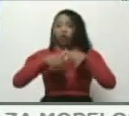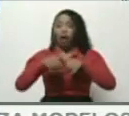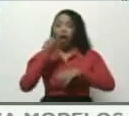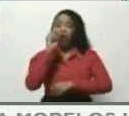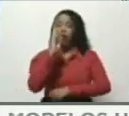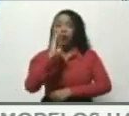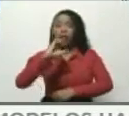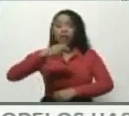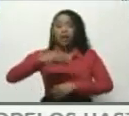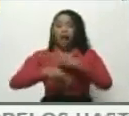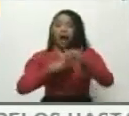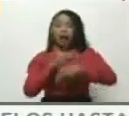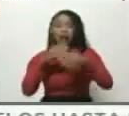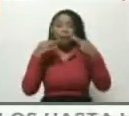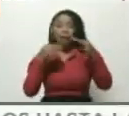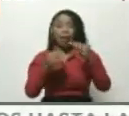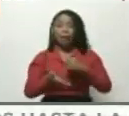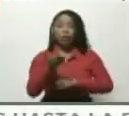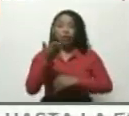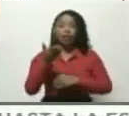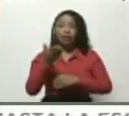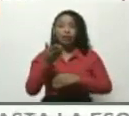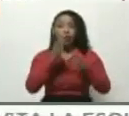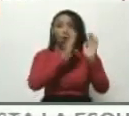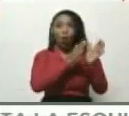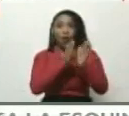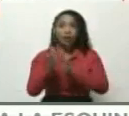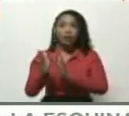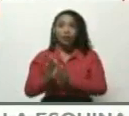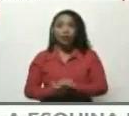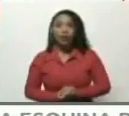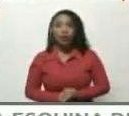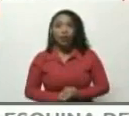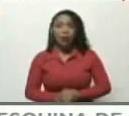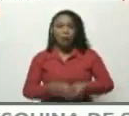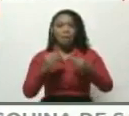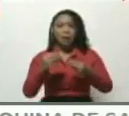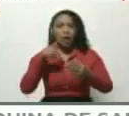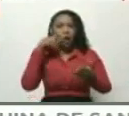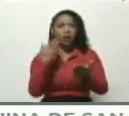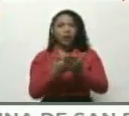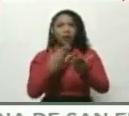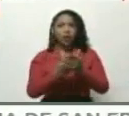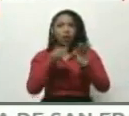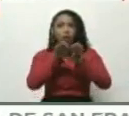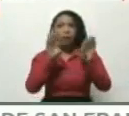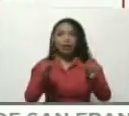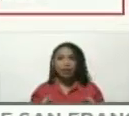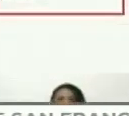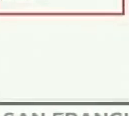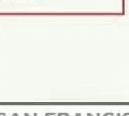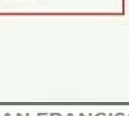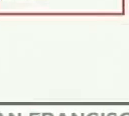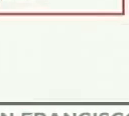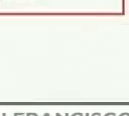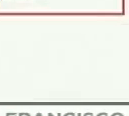papel muy importante de organización para los testigos de mesa, para la